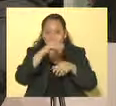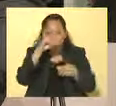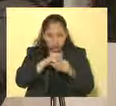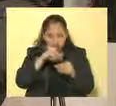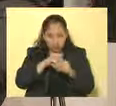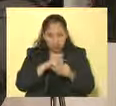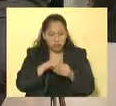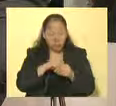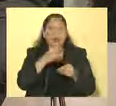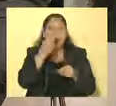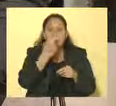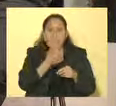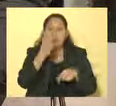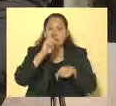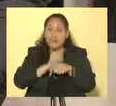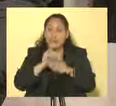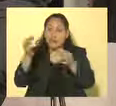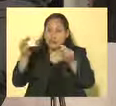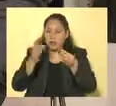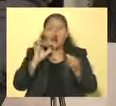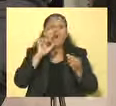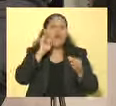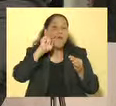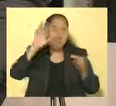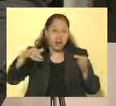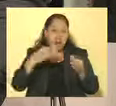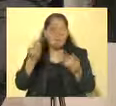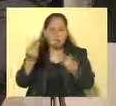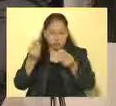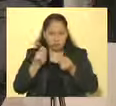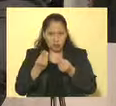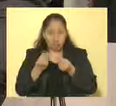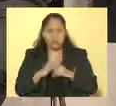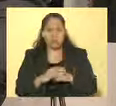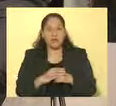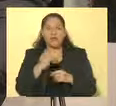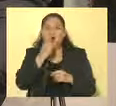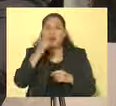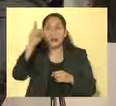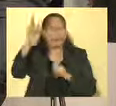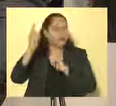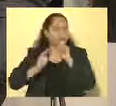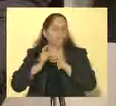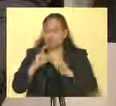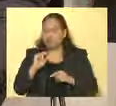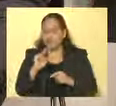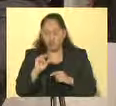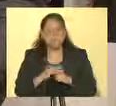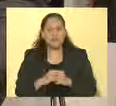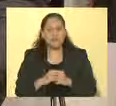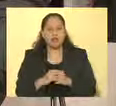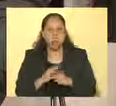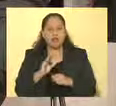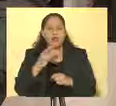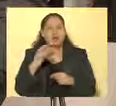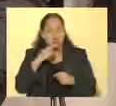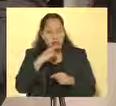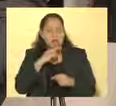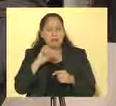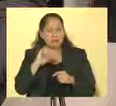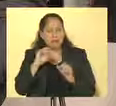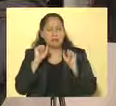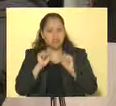día o a más tardar al siguiente te la entregan. Y en este caso te puedo decir que no son lentos. Bien. Importante saberlo.